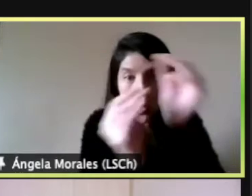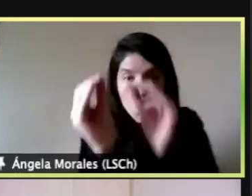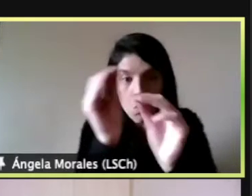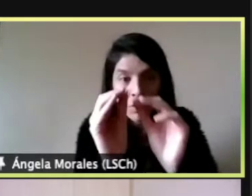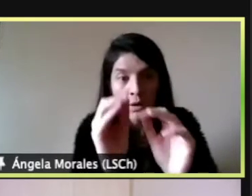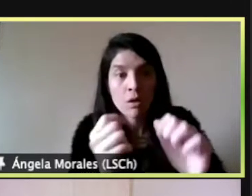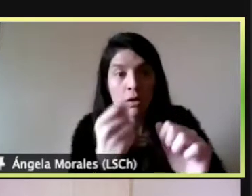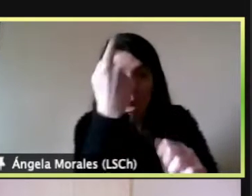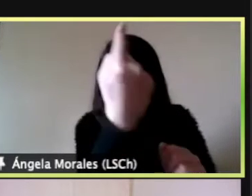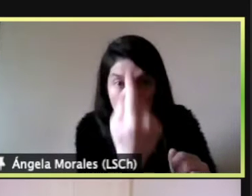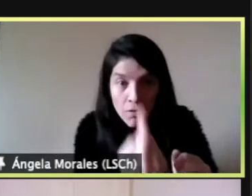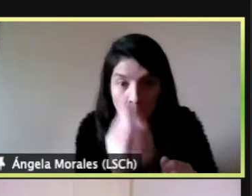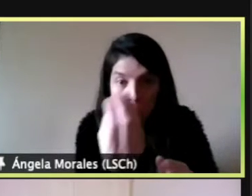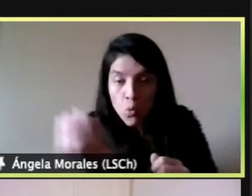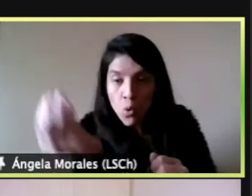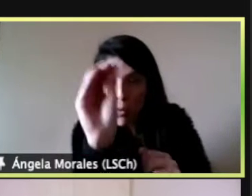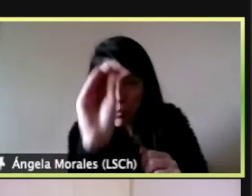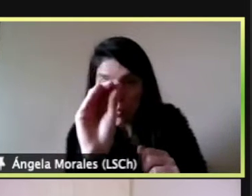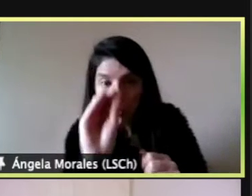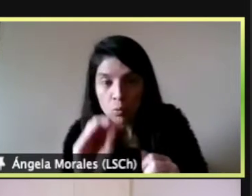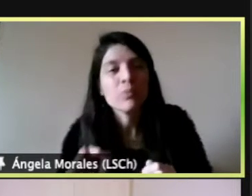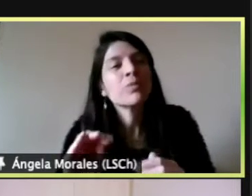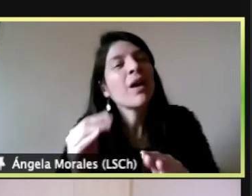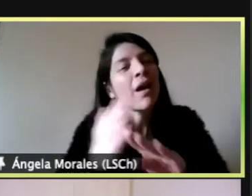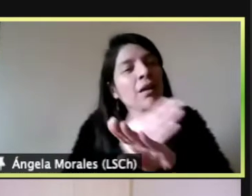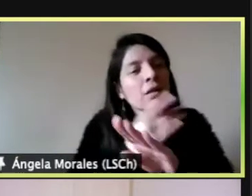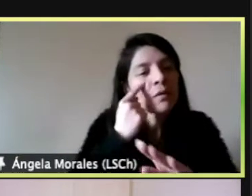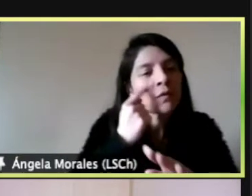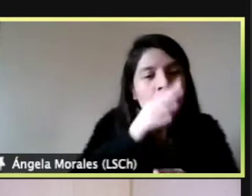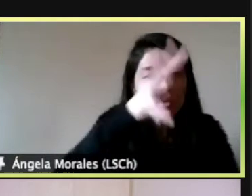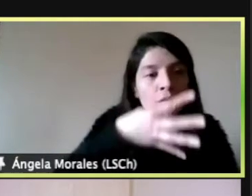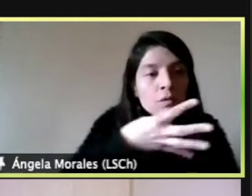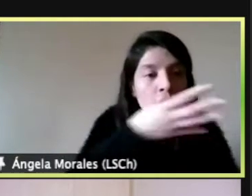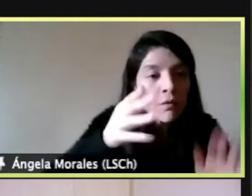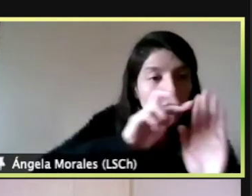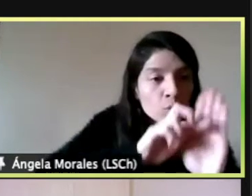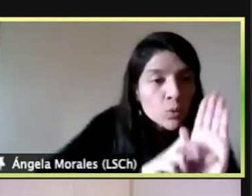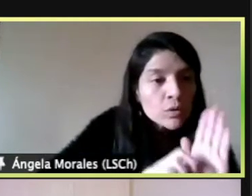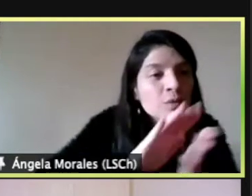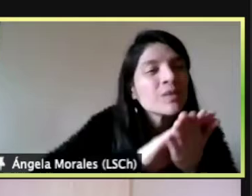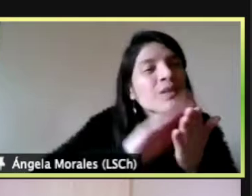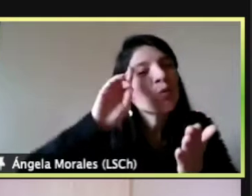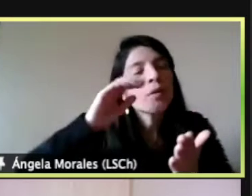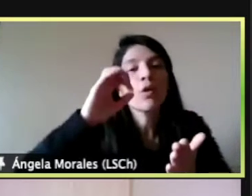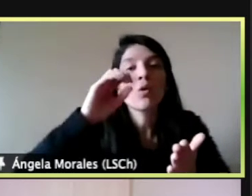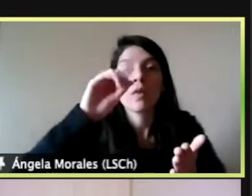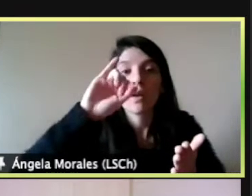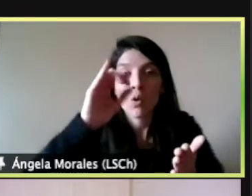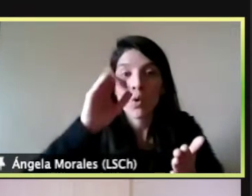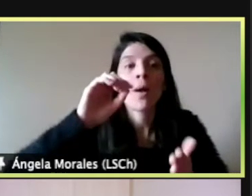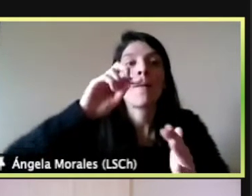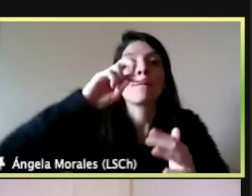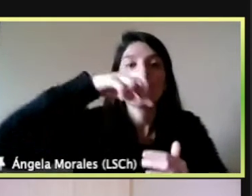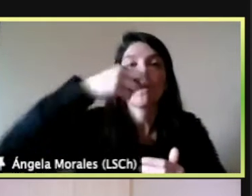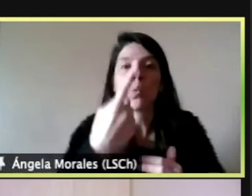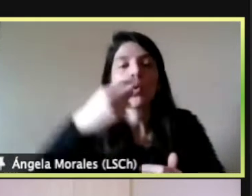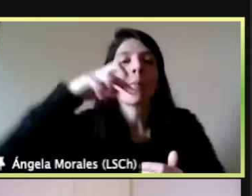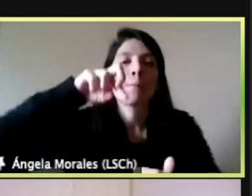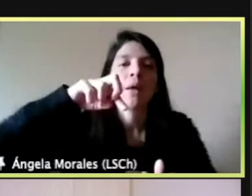nuevamente, si vamos a la tabla de proyecto, el código es de esta manera, P1, P2, P3. Entonces ahora vamos